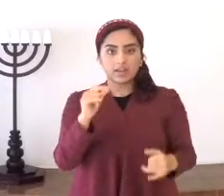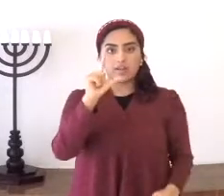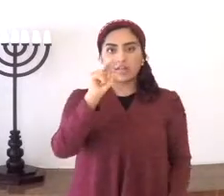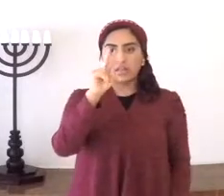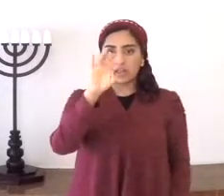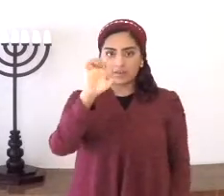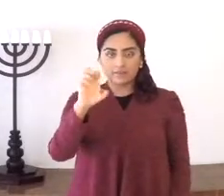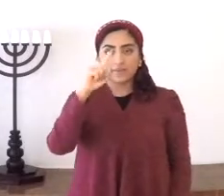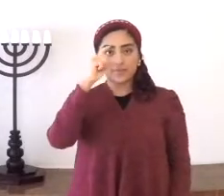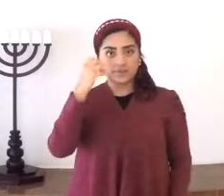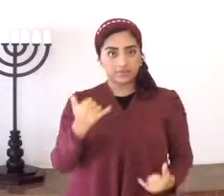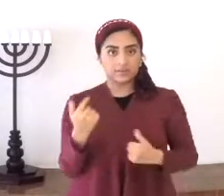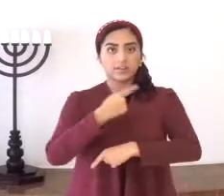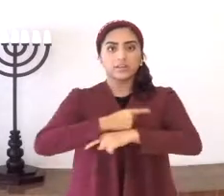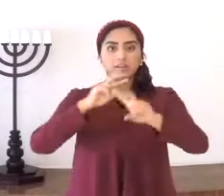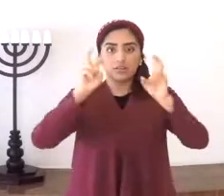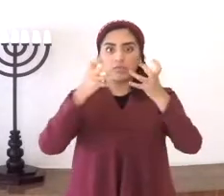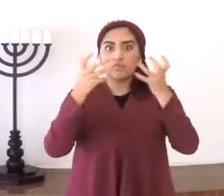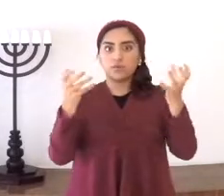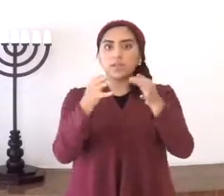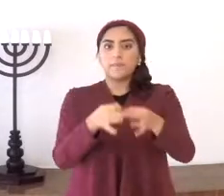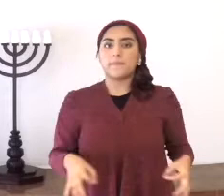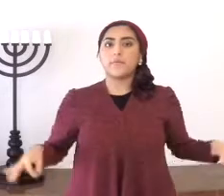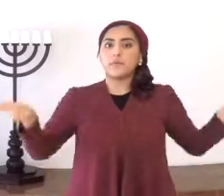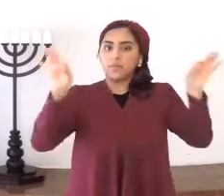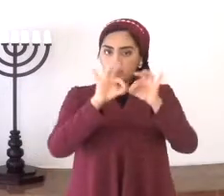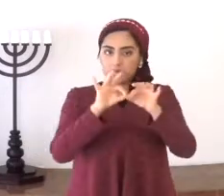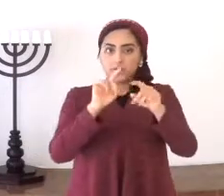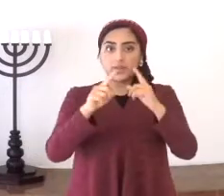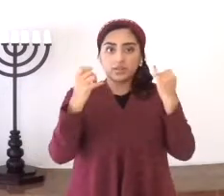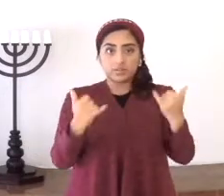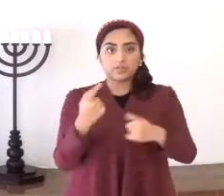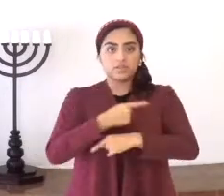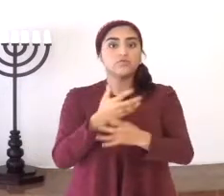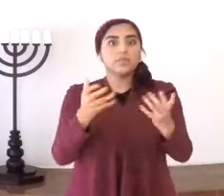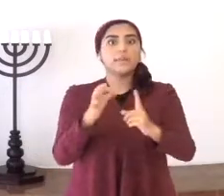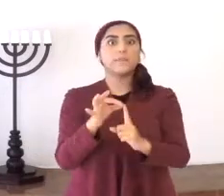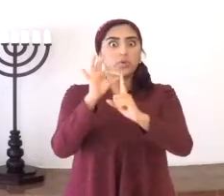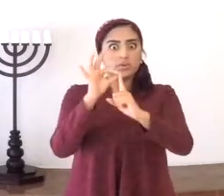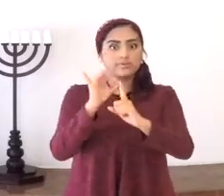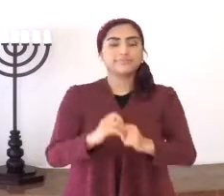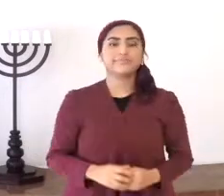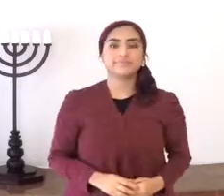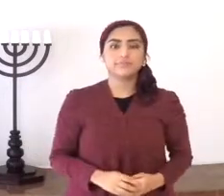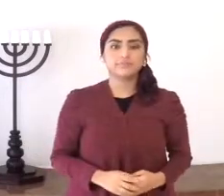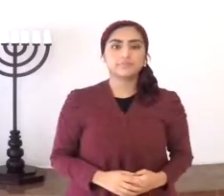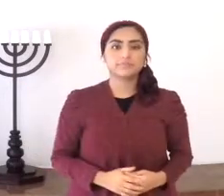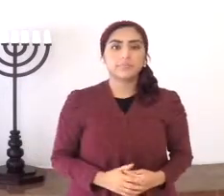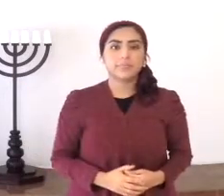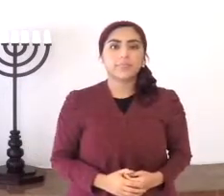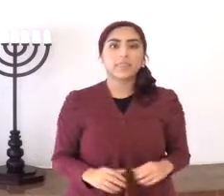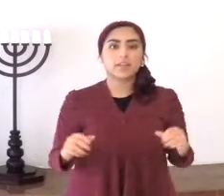conecten rápido, en vivo, porque este tema es de mucho peso. Todos los temas son de mucho peso, pero este tema es muy importante.